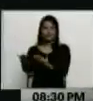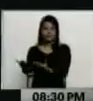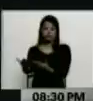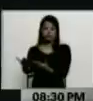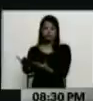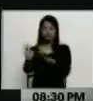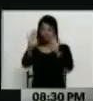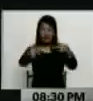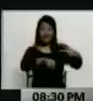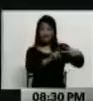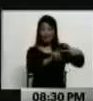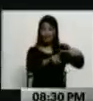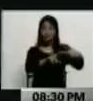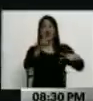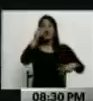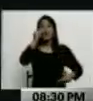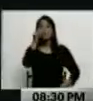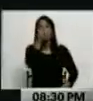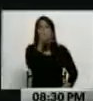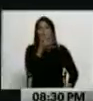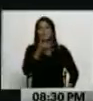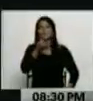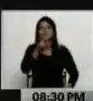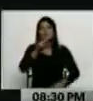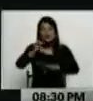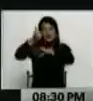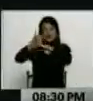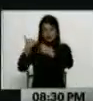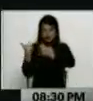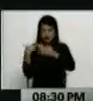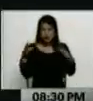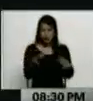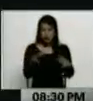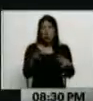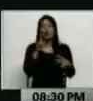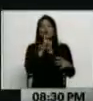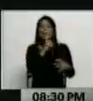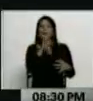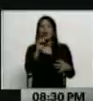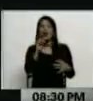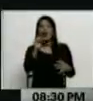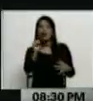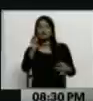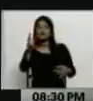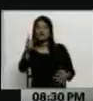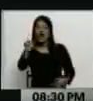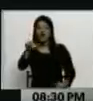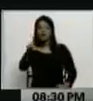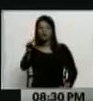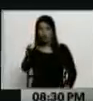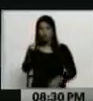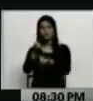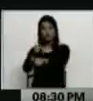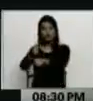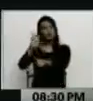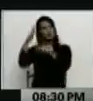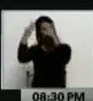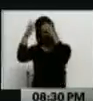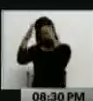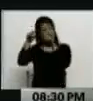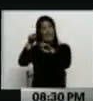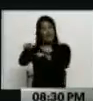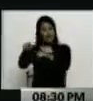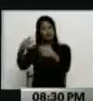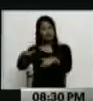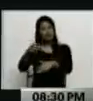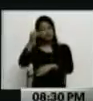todos segundo a Osvaldo Guillén creo que Osvaldo Guillén demostró Por qué fue